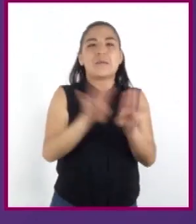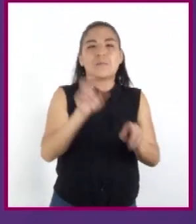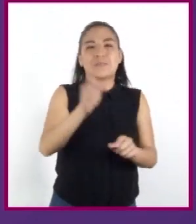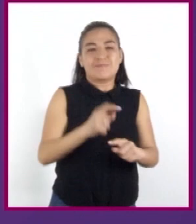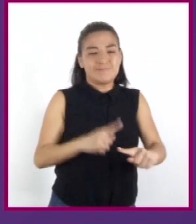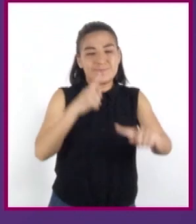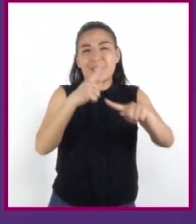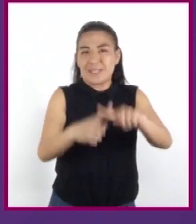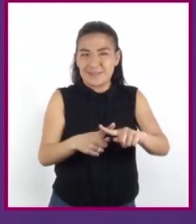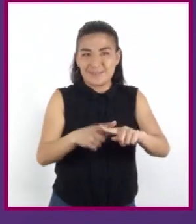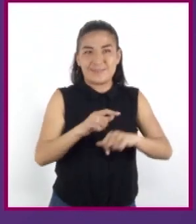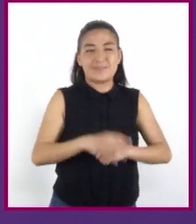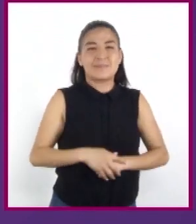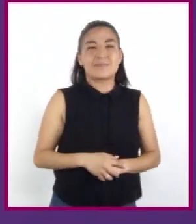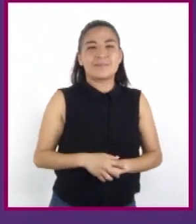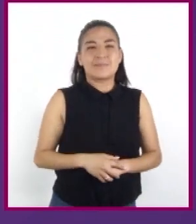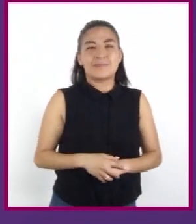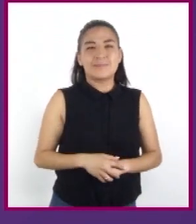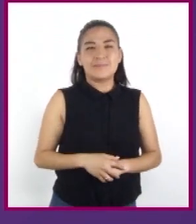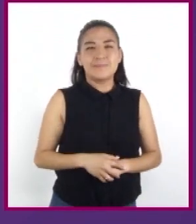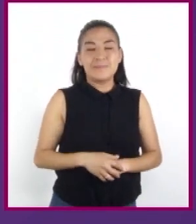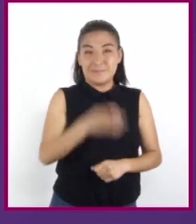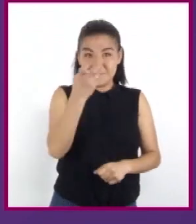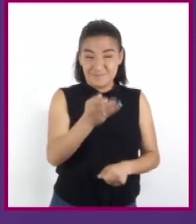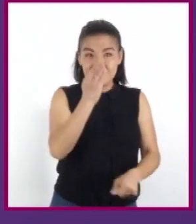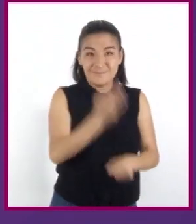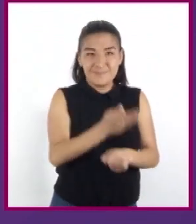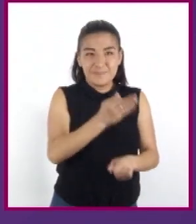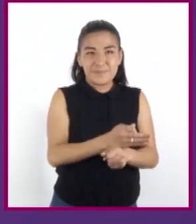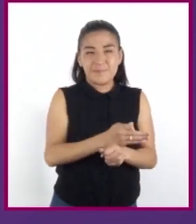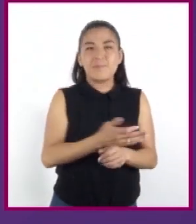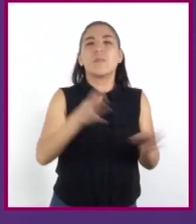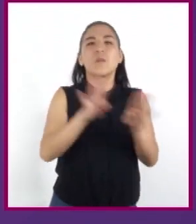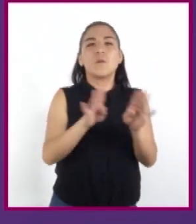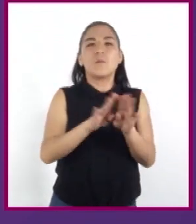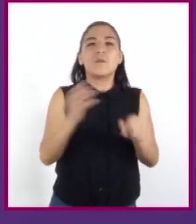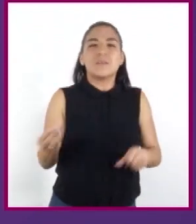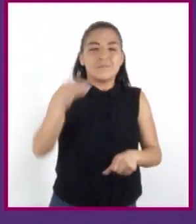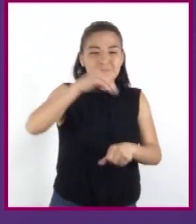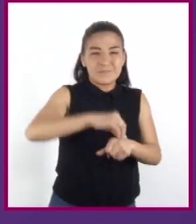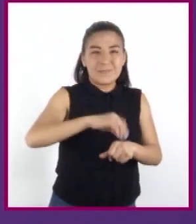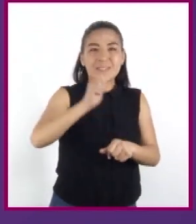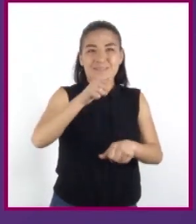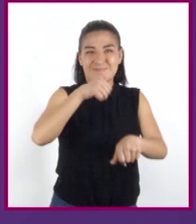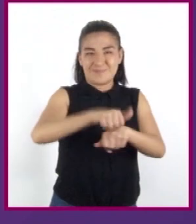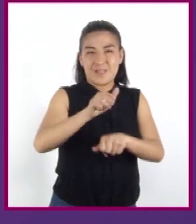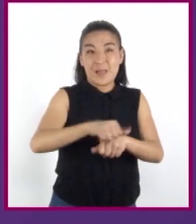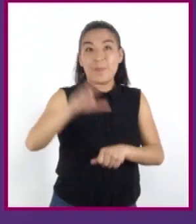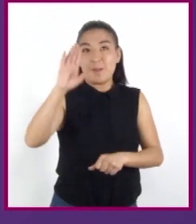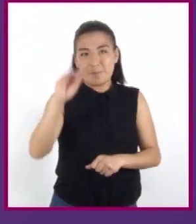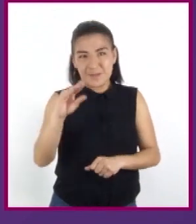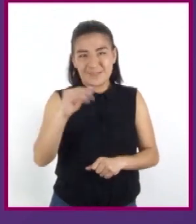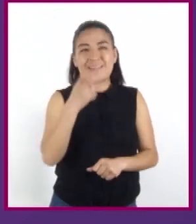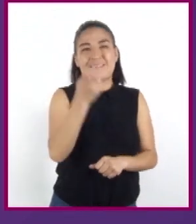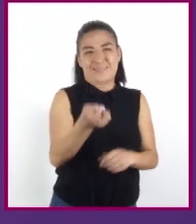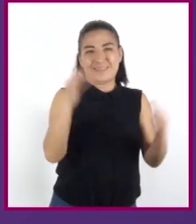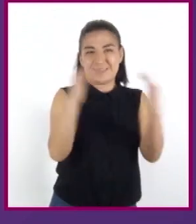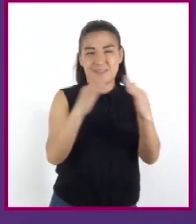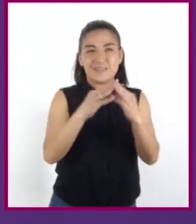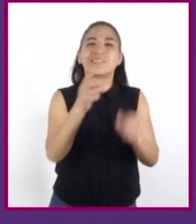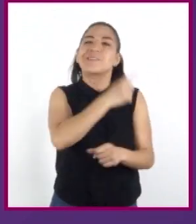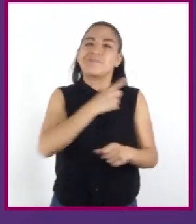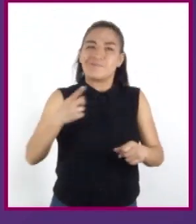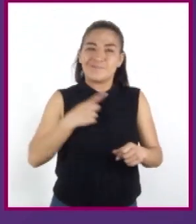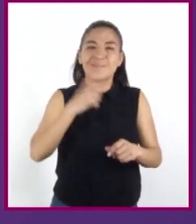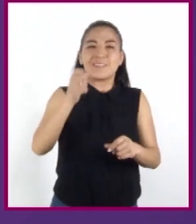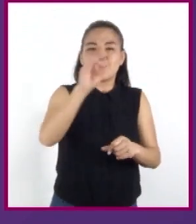X. En este caso, en lugar de agregar la medida de 90 a la casa, debemos quitarla